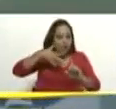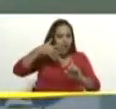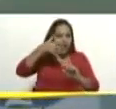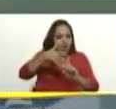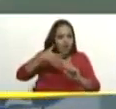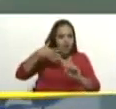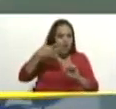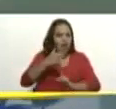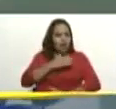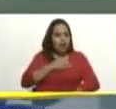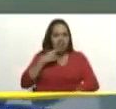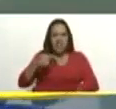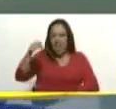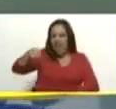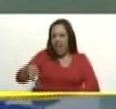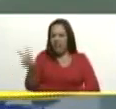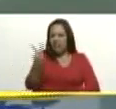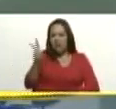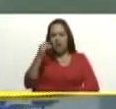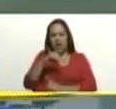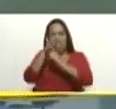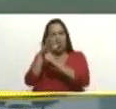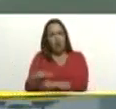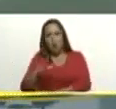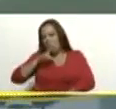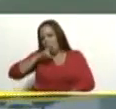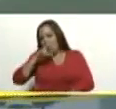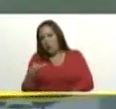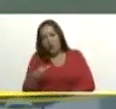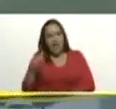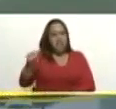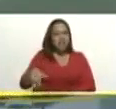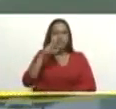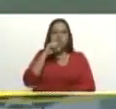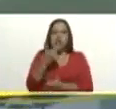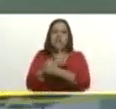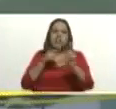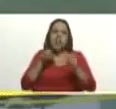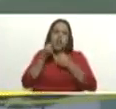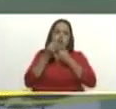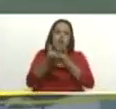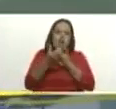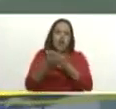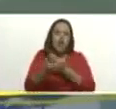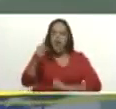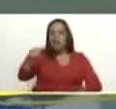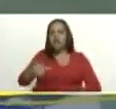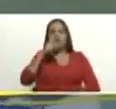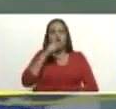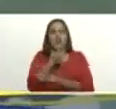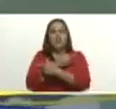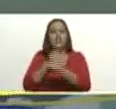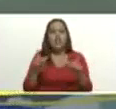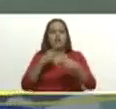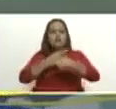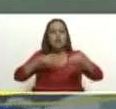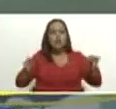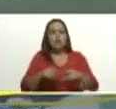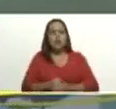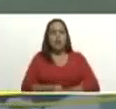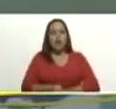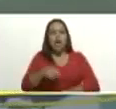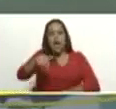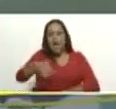que Venezuela es una dictadura atroz, de que no hay libertad de expresión, de que no hay libertades públicas, de que